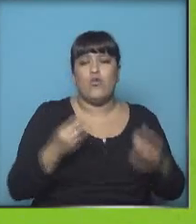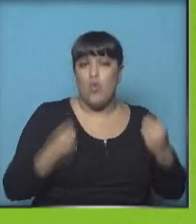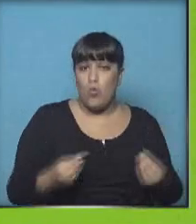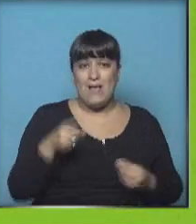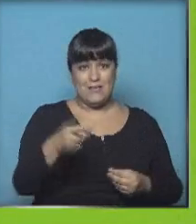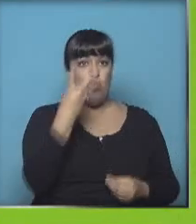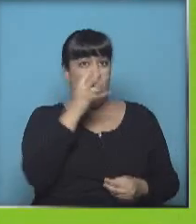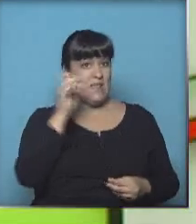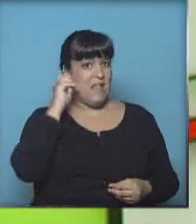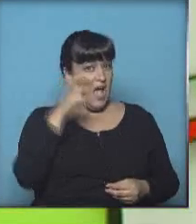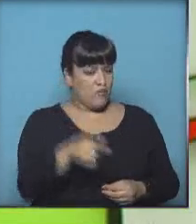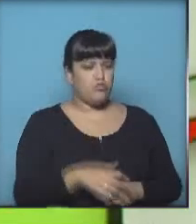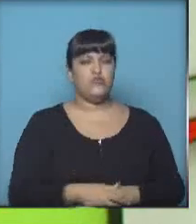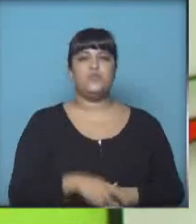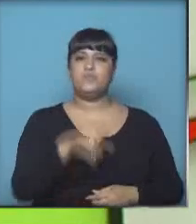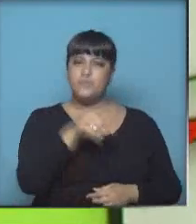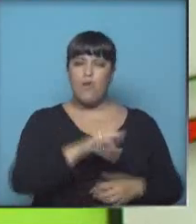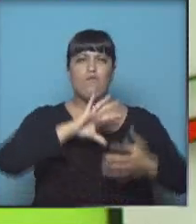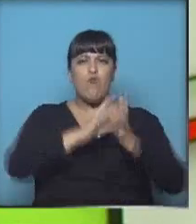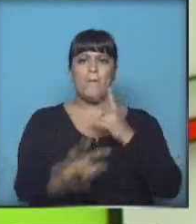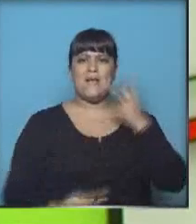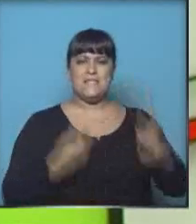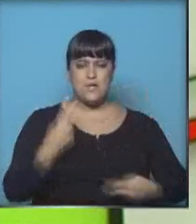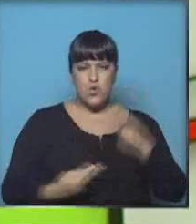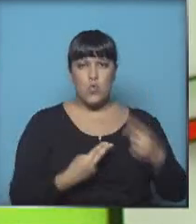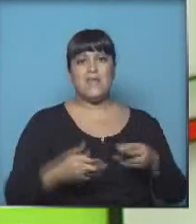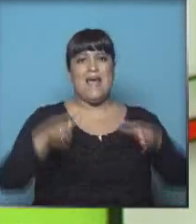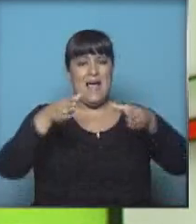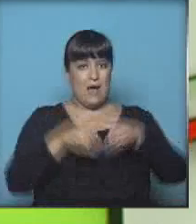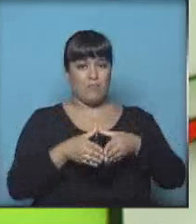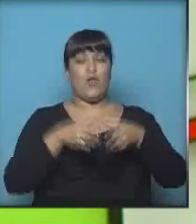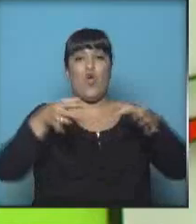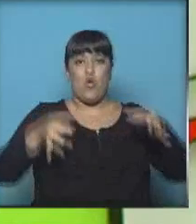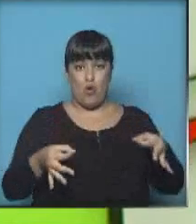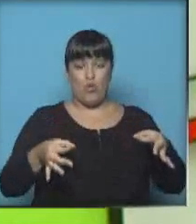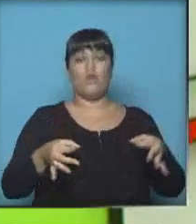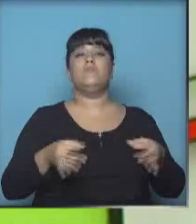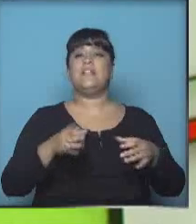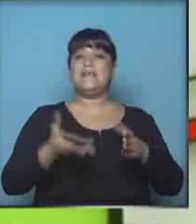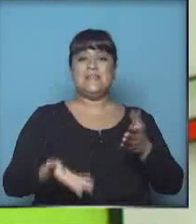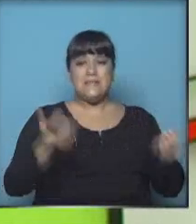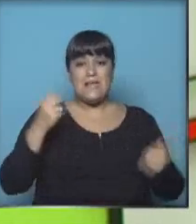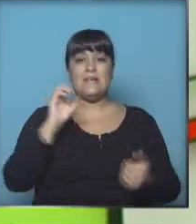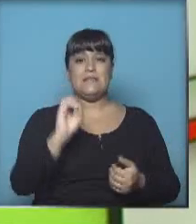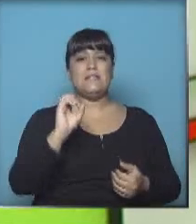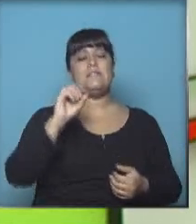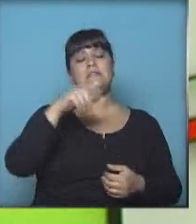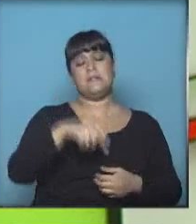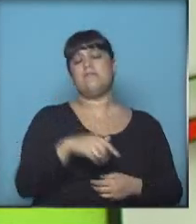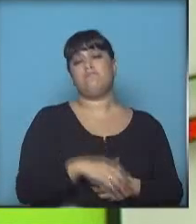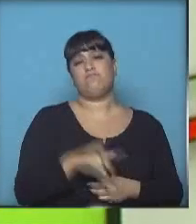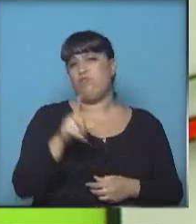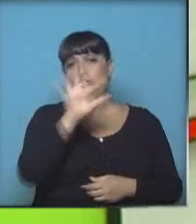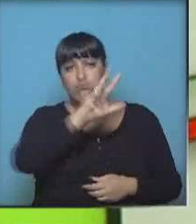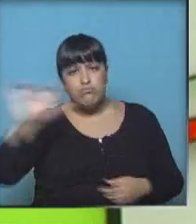40 años. Mm. Bueno, este tipo de cirugías donde lo que se extirpan son los dos ovarios, las trompas y el útero se llama anexohisterectomía total. En